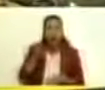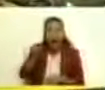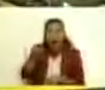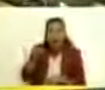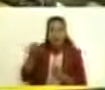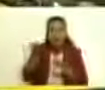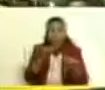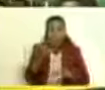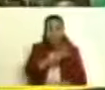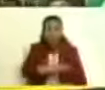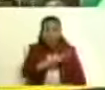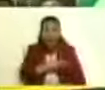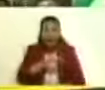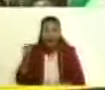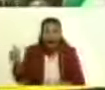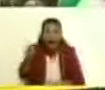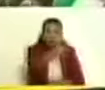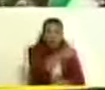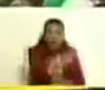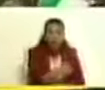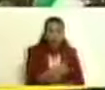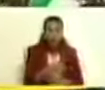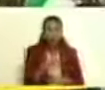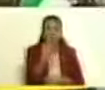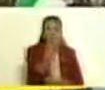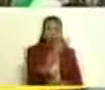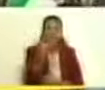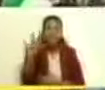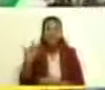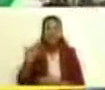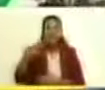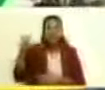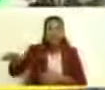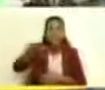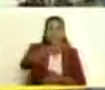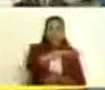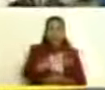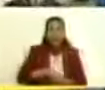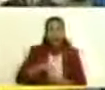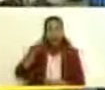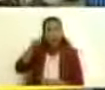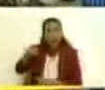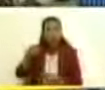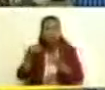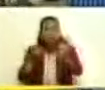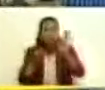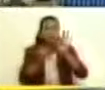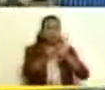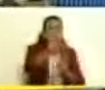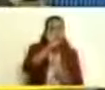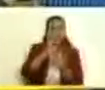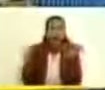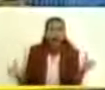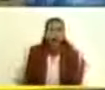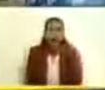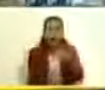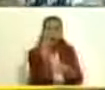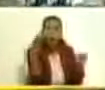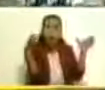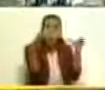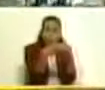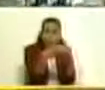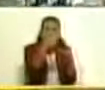los movimientos sociales, en los 45 sectores, vayamos constituyendo un